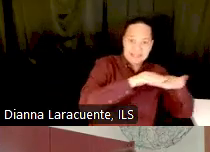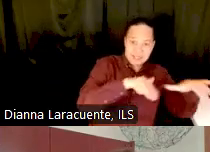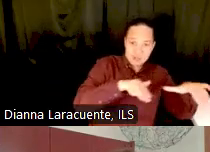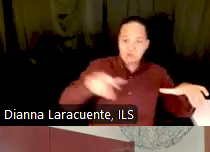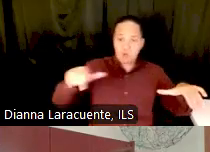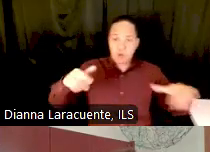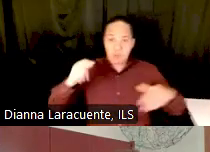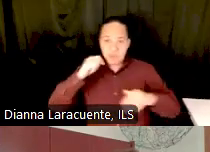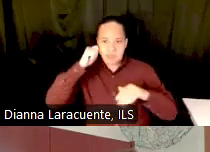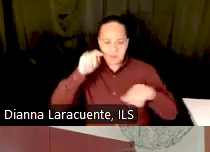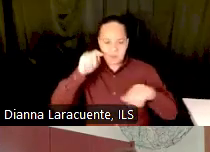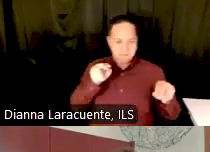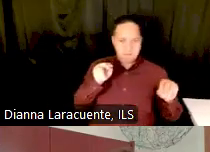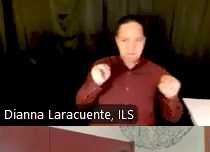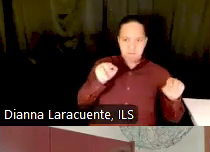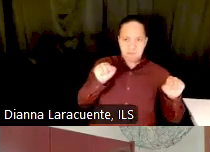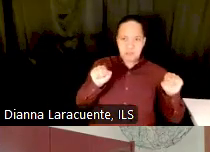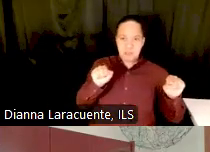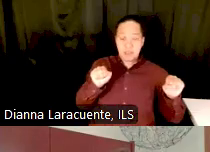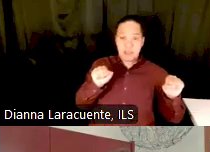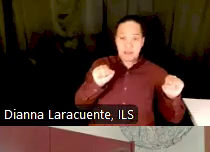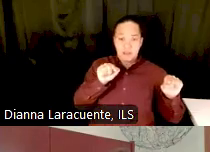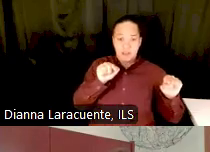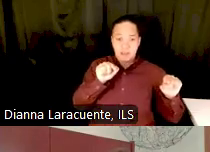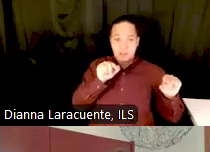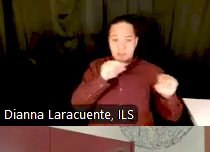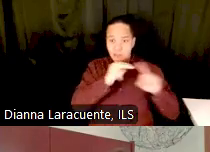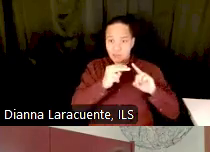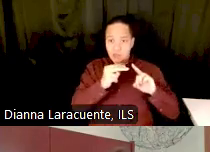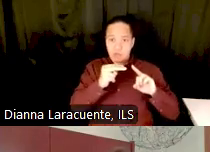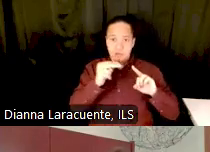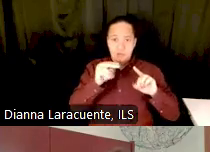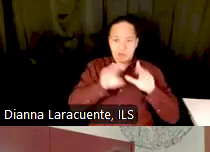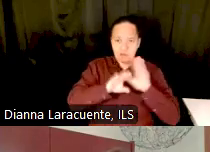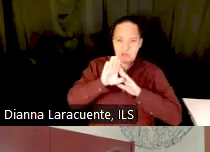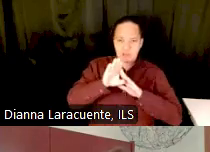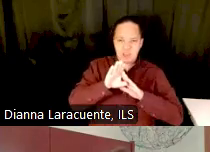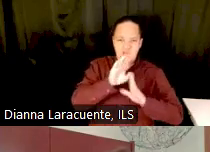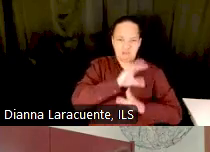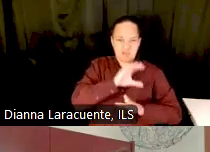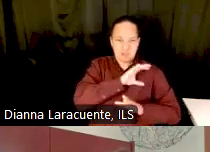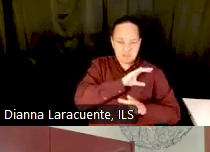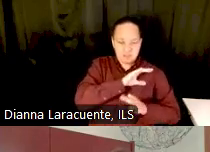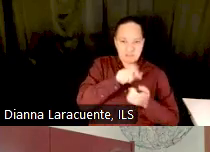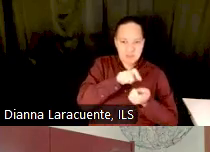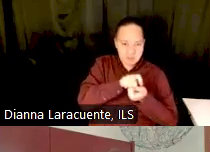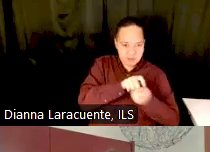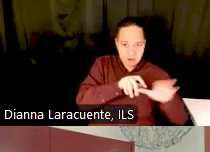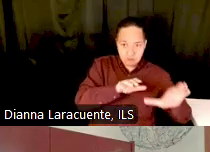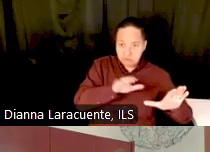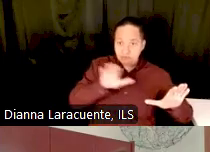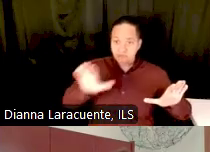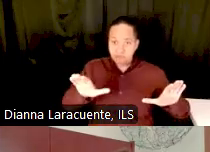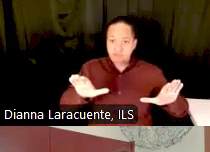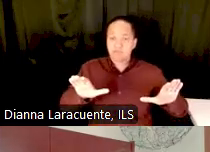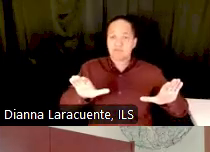desarrollo, cada grupo en esta etapa tiene unas características específicas, tanto a nivel del